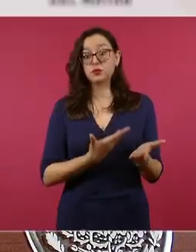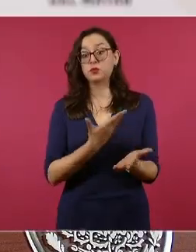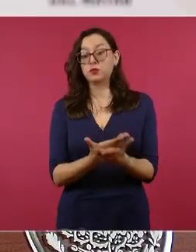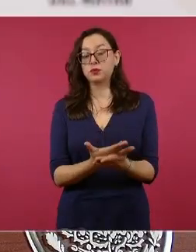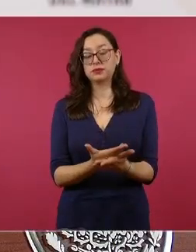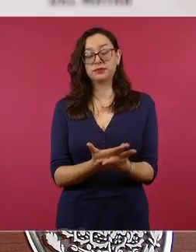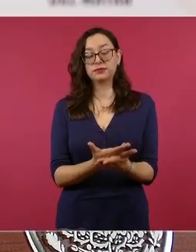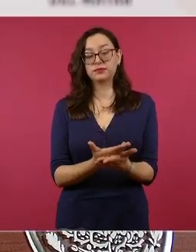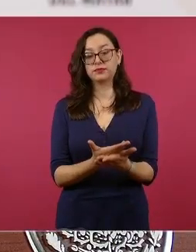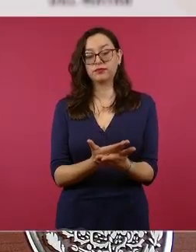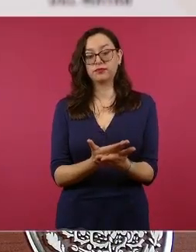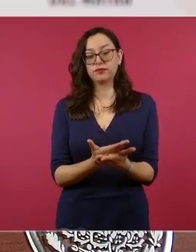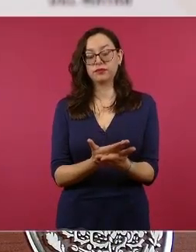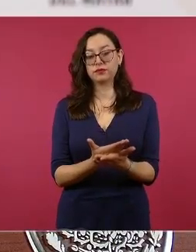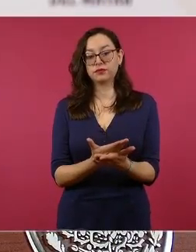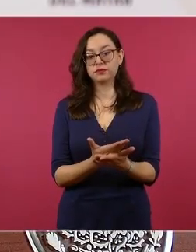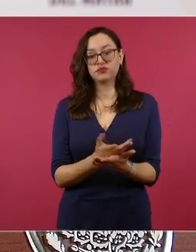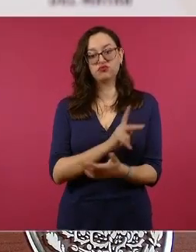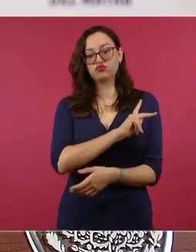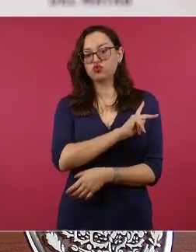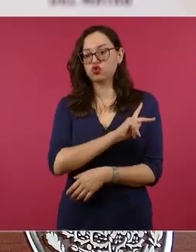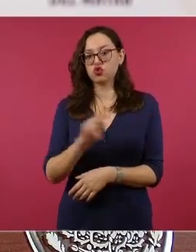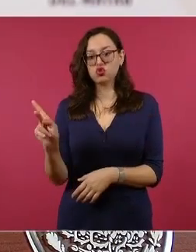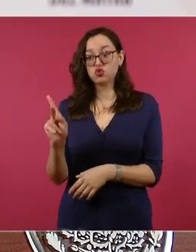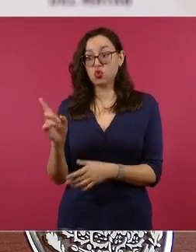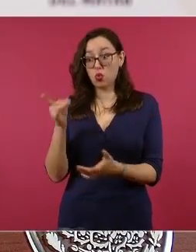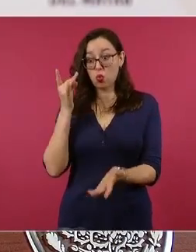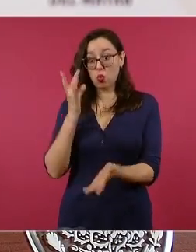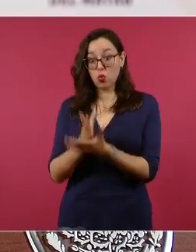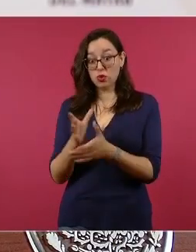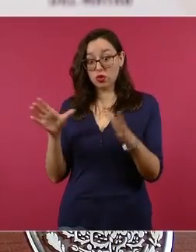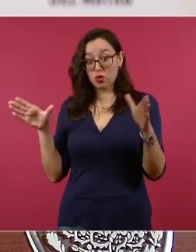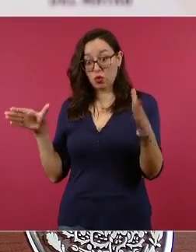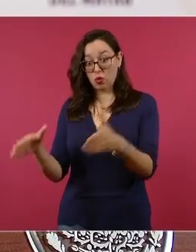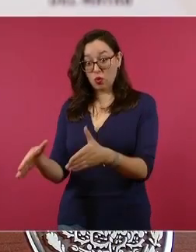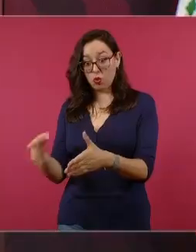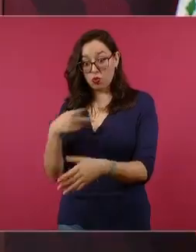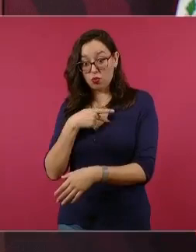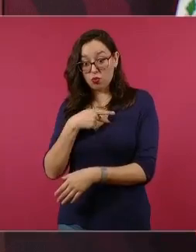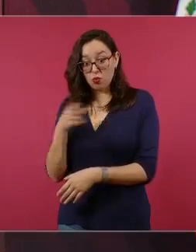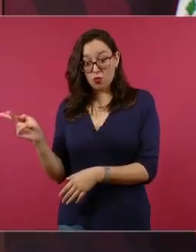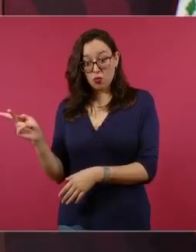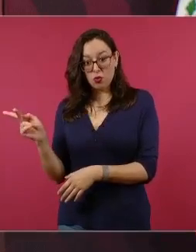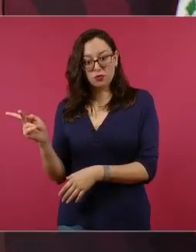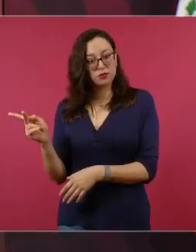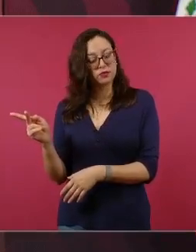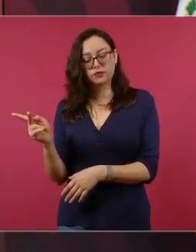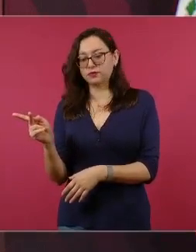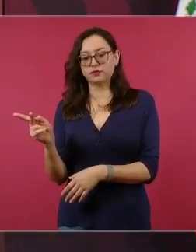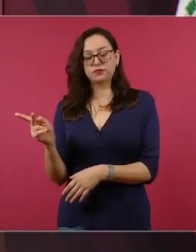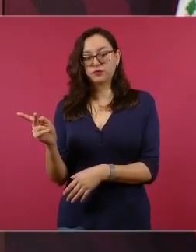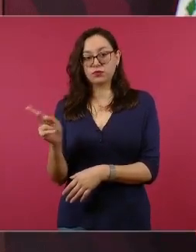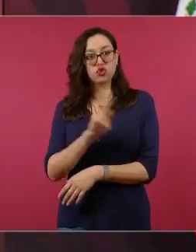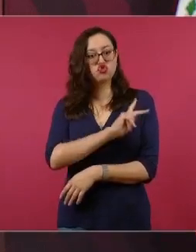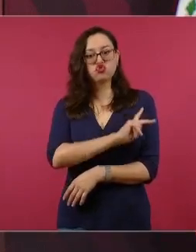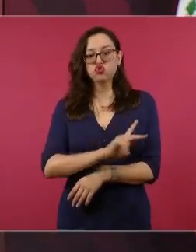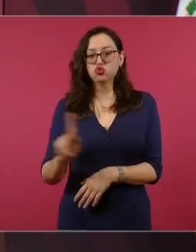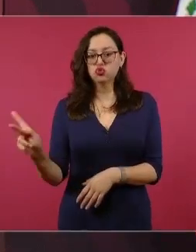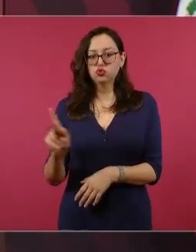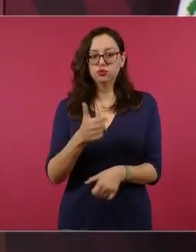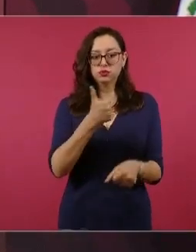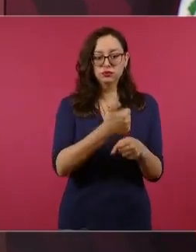convertir en universal todas las becas de nivel básico.